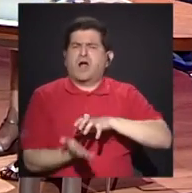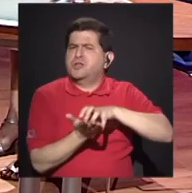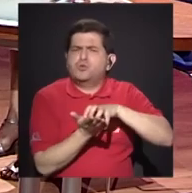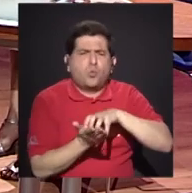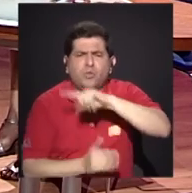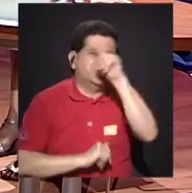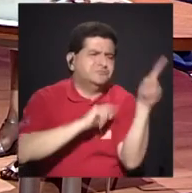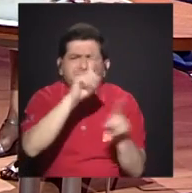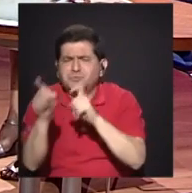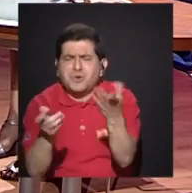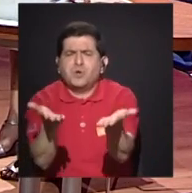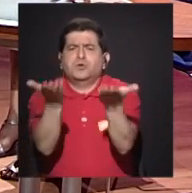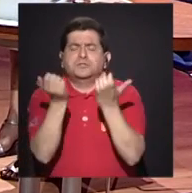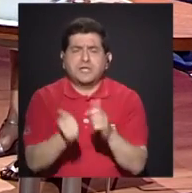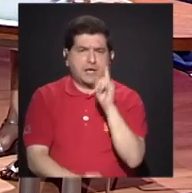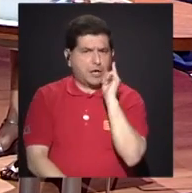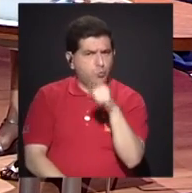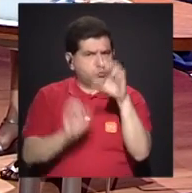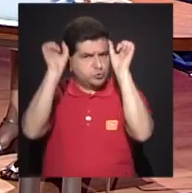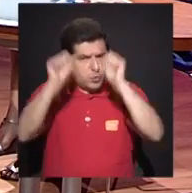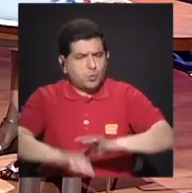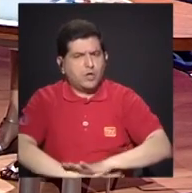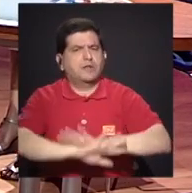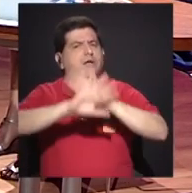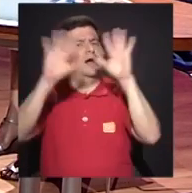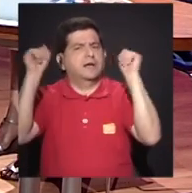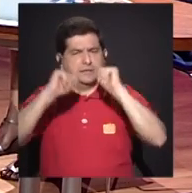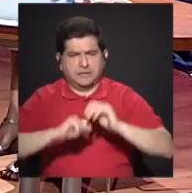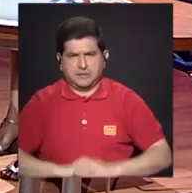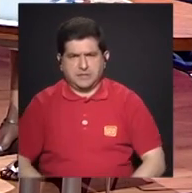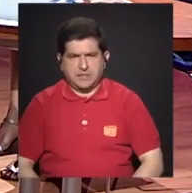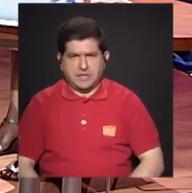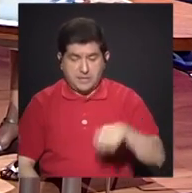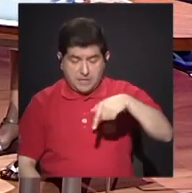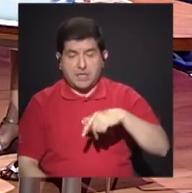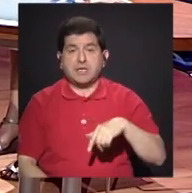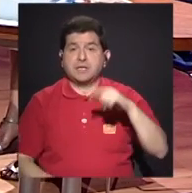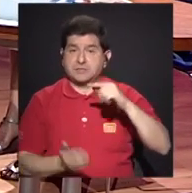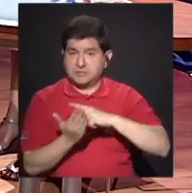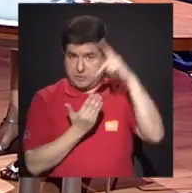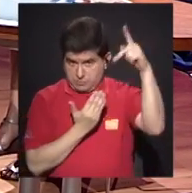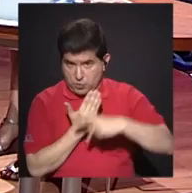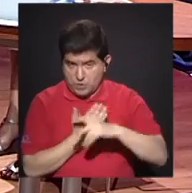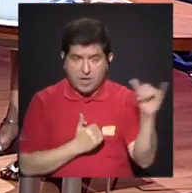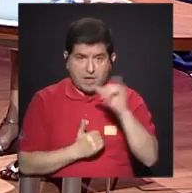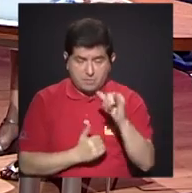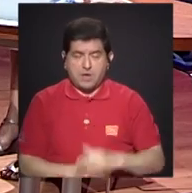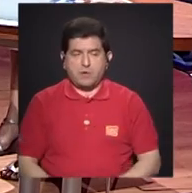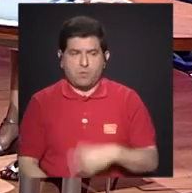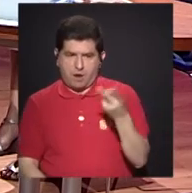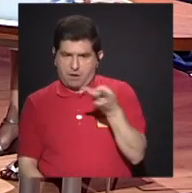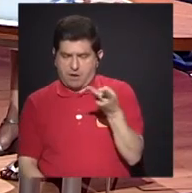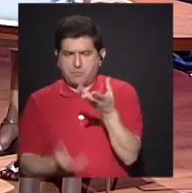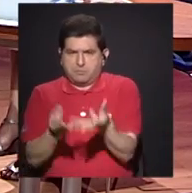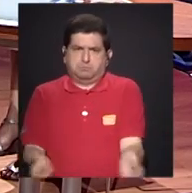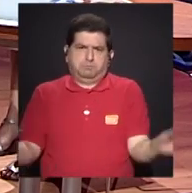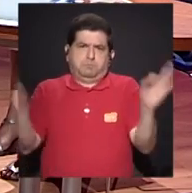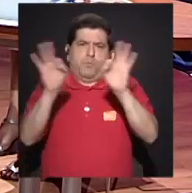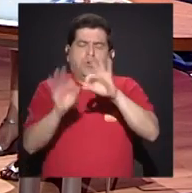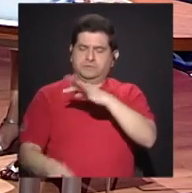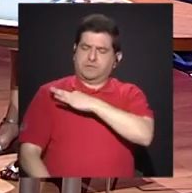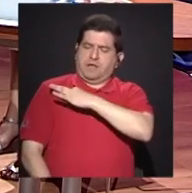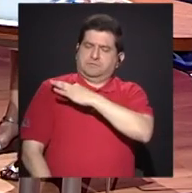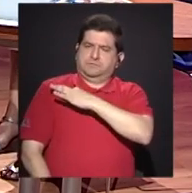y inquietudes que queremos que usted pueda aclarar en este con este programa y con estas destacadas invitadas que